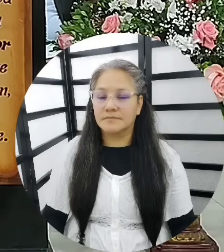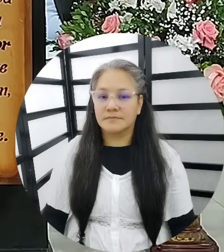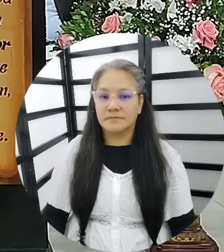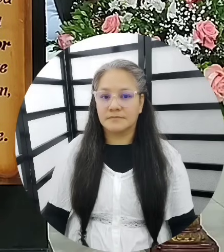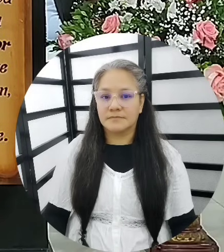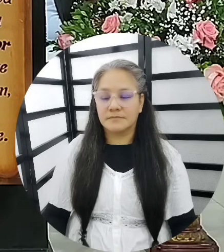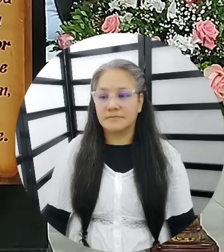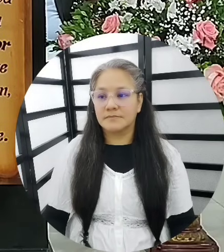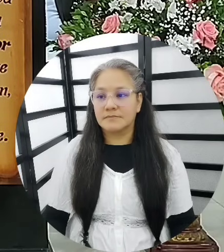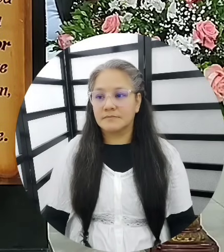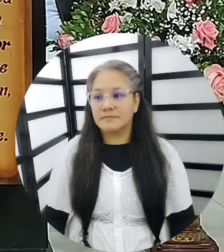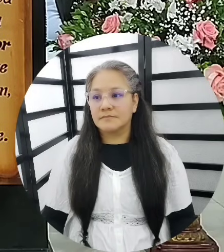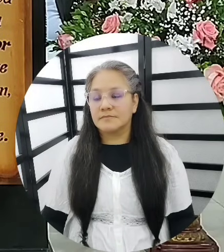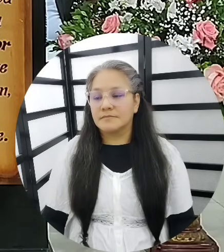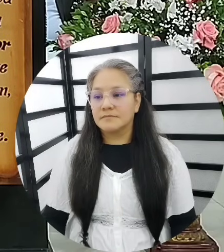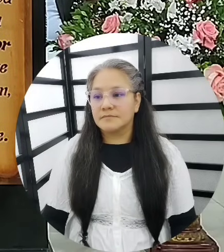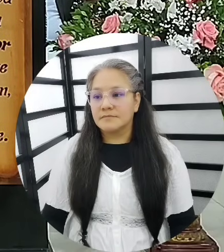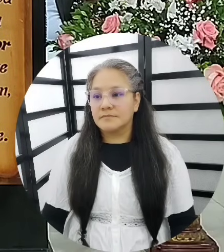Espíritu Santo